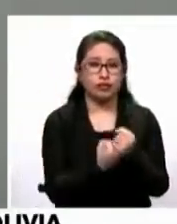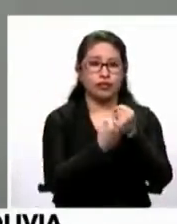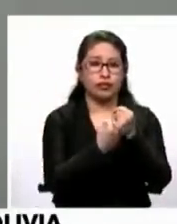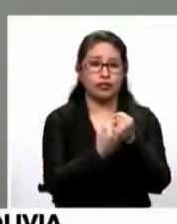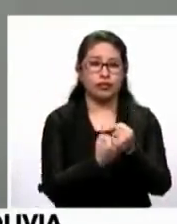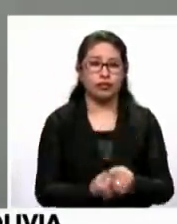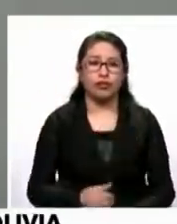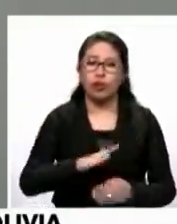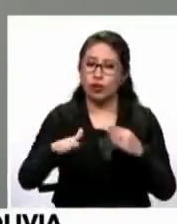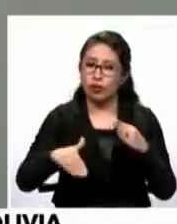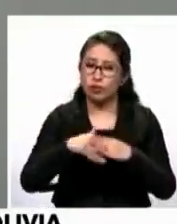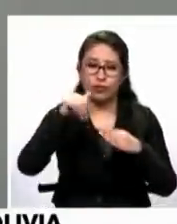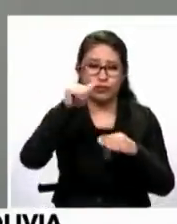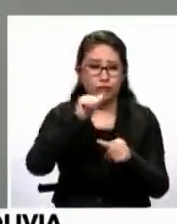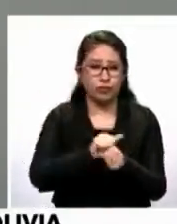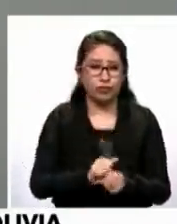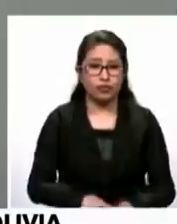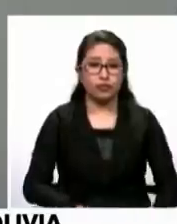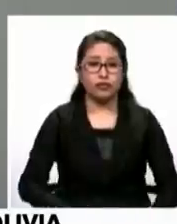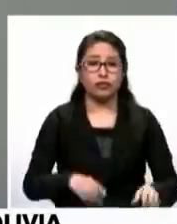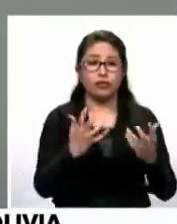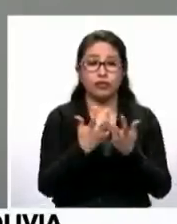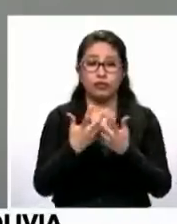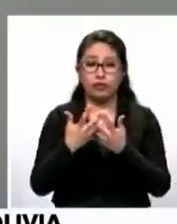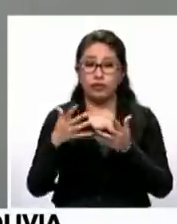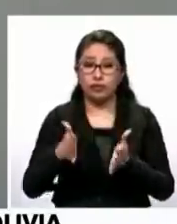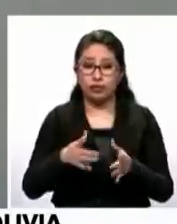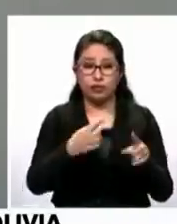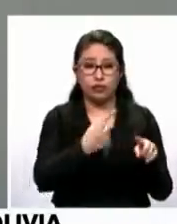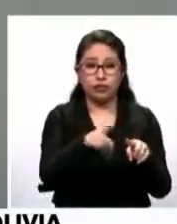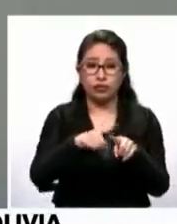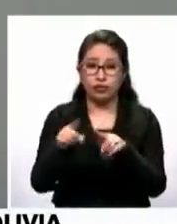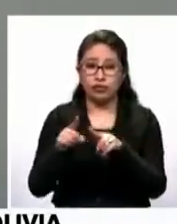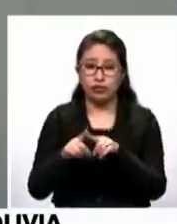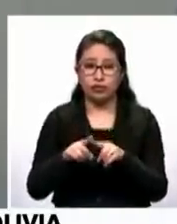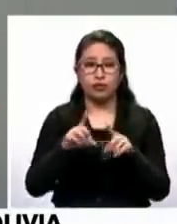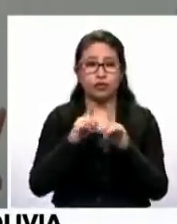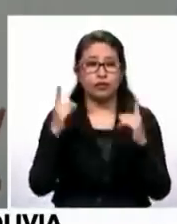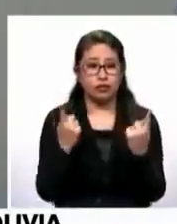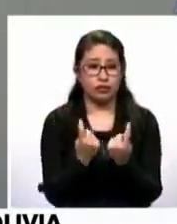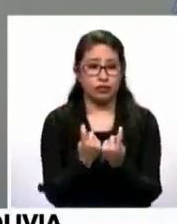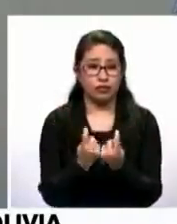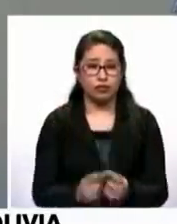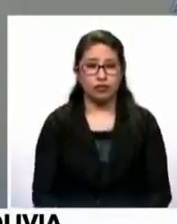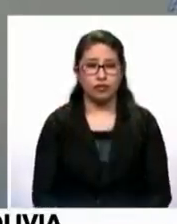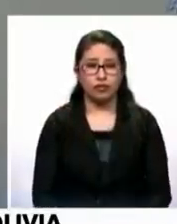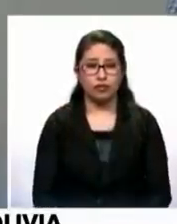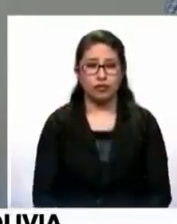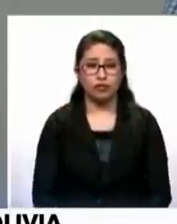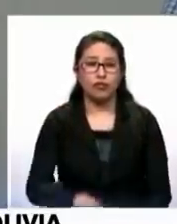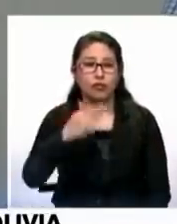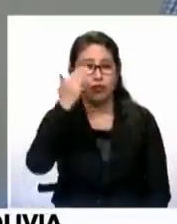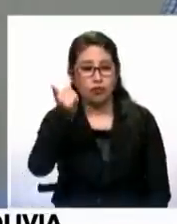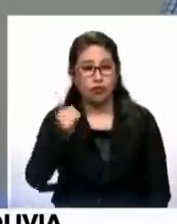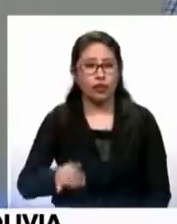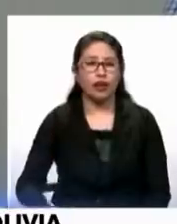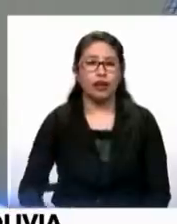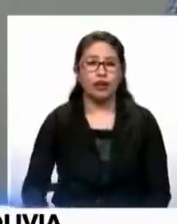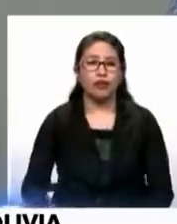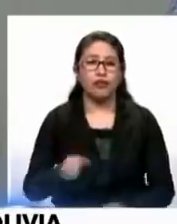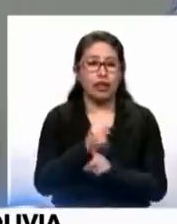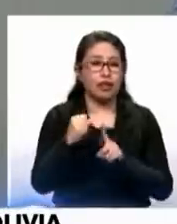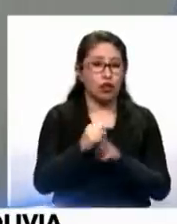el trabajo, a los coordinadores que están en los diferentes departamentos, porque obviamente de que la situación no es